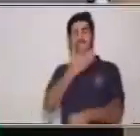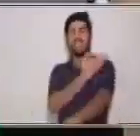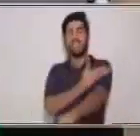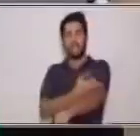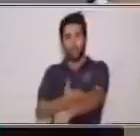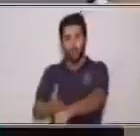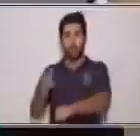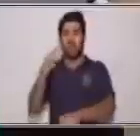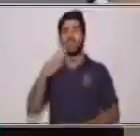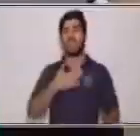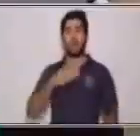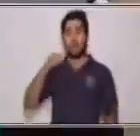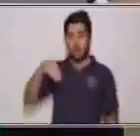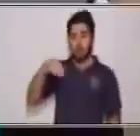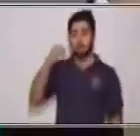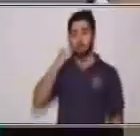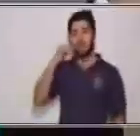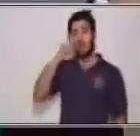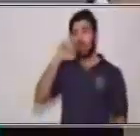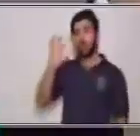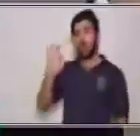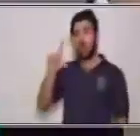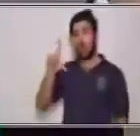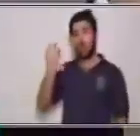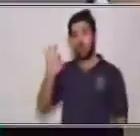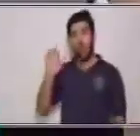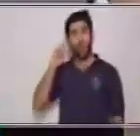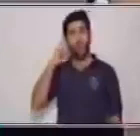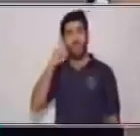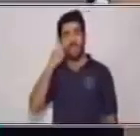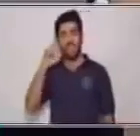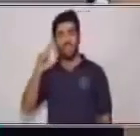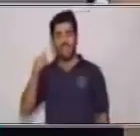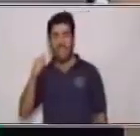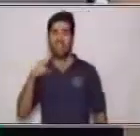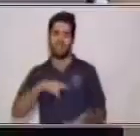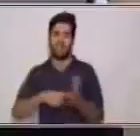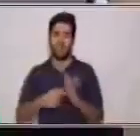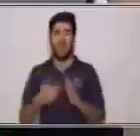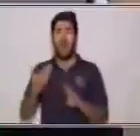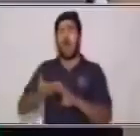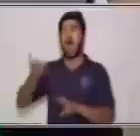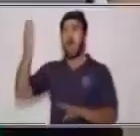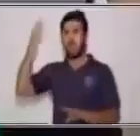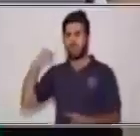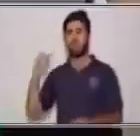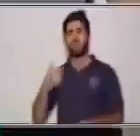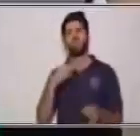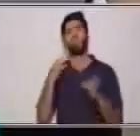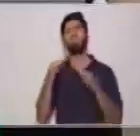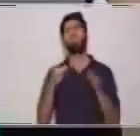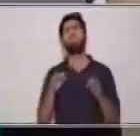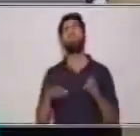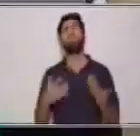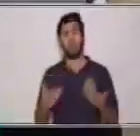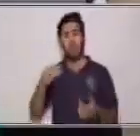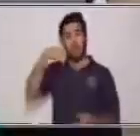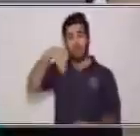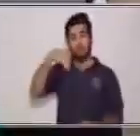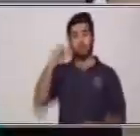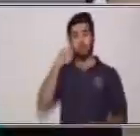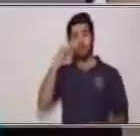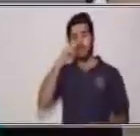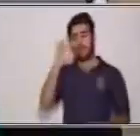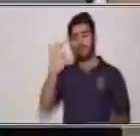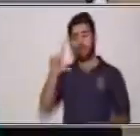hablar de lo que es mitología. Antes de que lleguemos al concepto, vamos a ver un poquito de la mitología